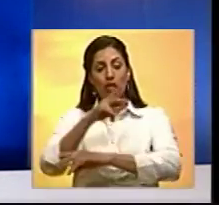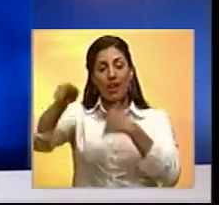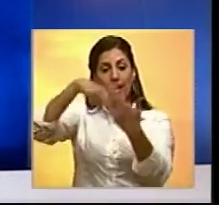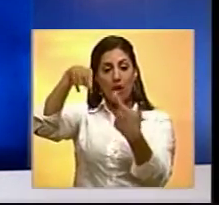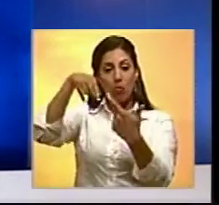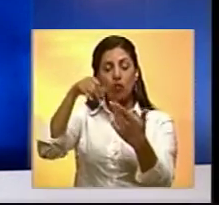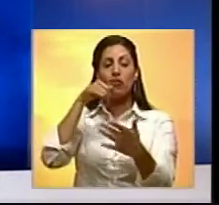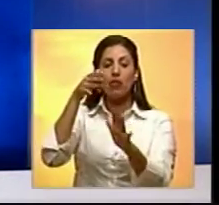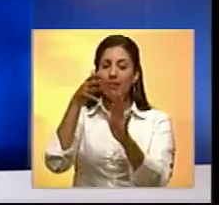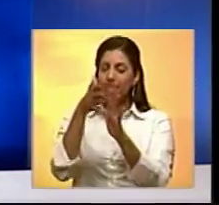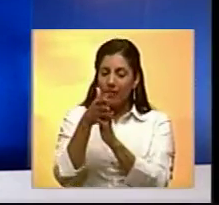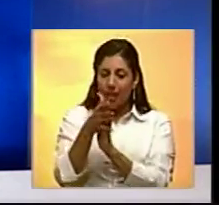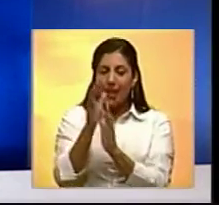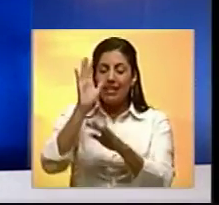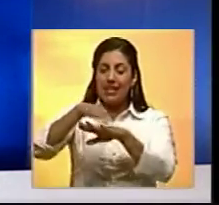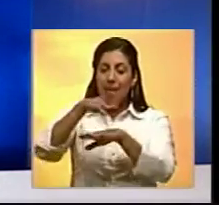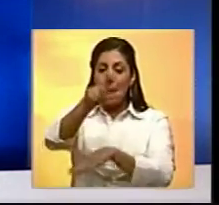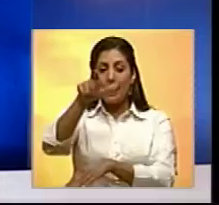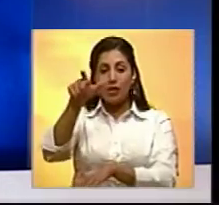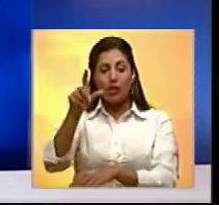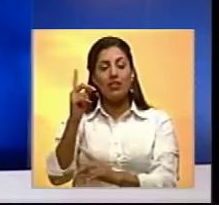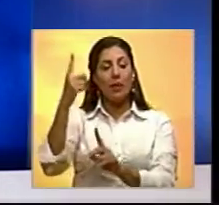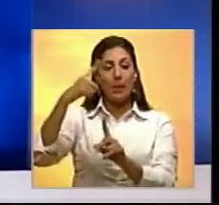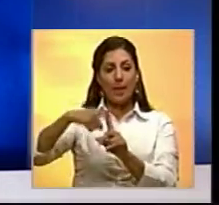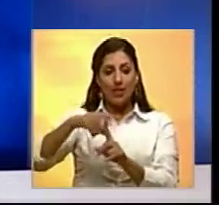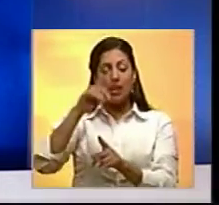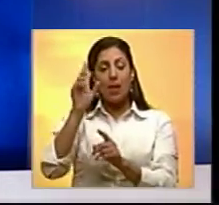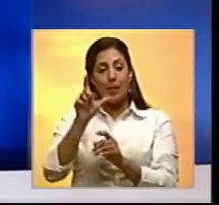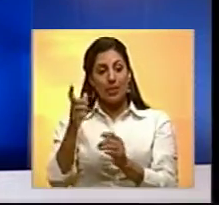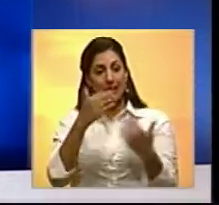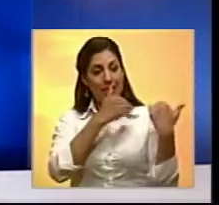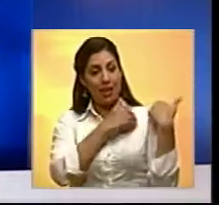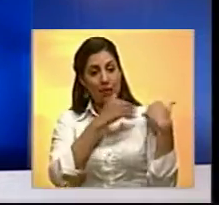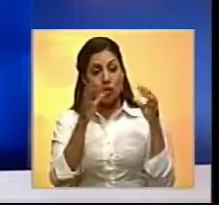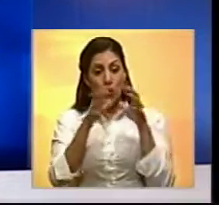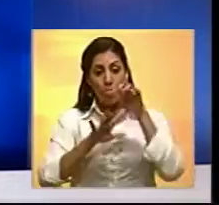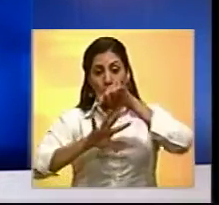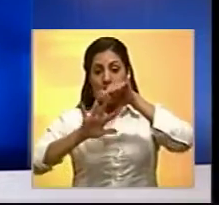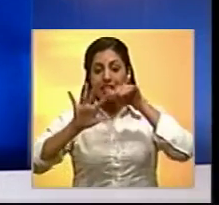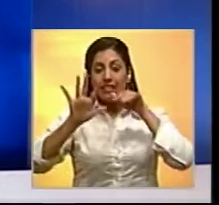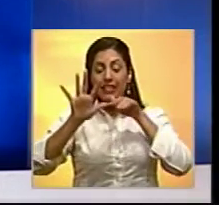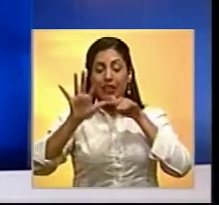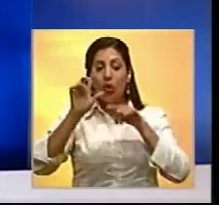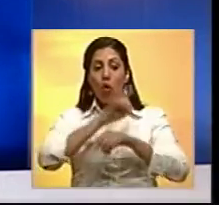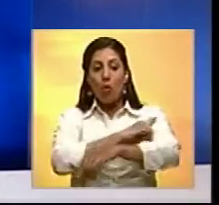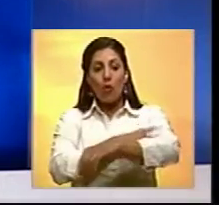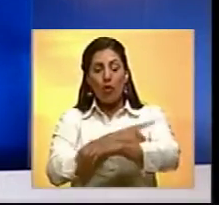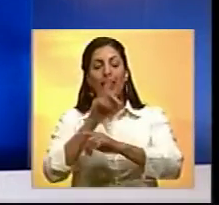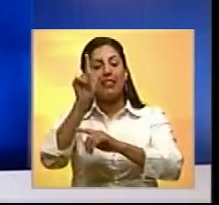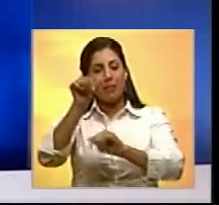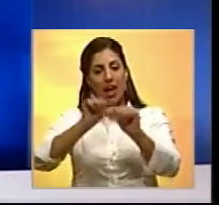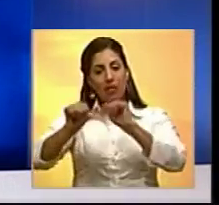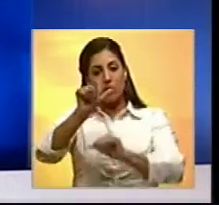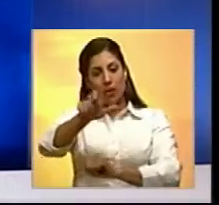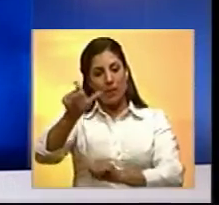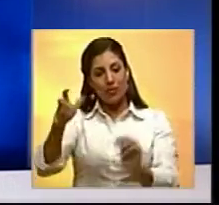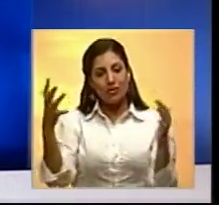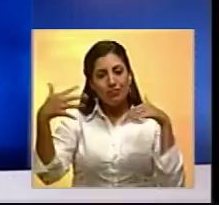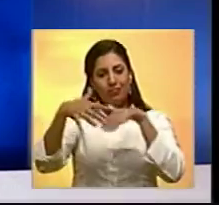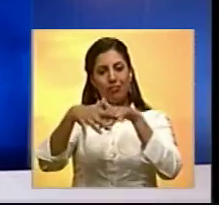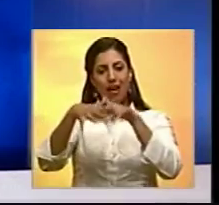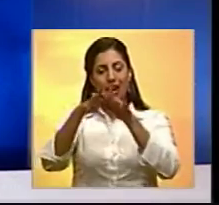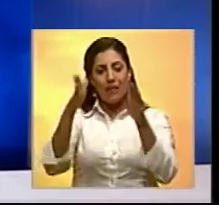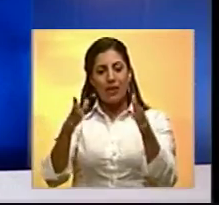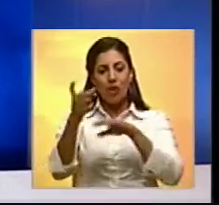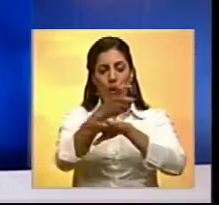Alberto Müller Rojas, hace un llamado para que se sometan los representantes de los 5 poderes del Estado y la sociedad civil a la mesa de diálogo